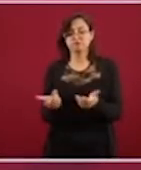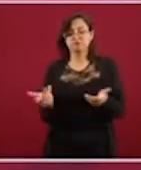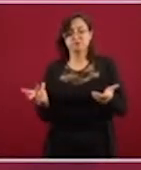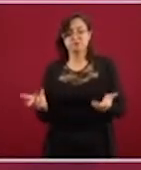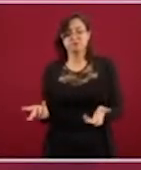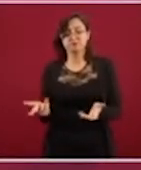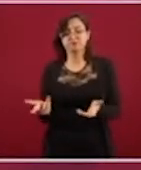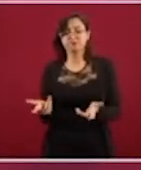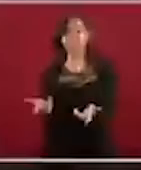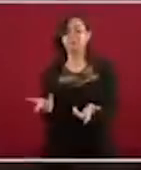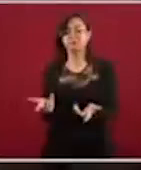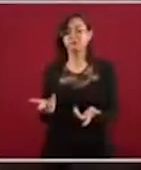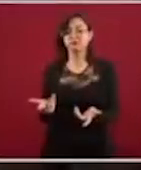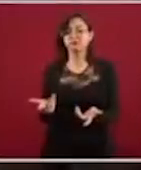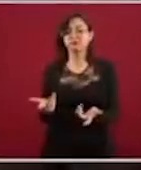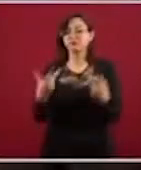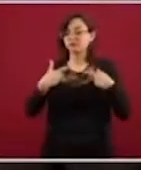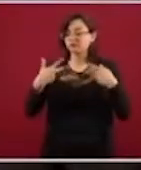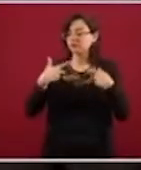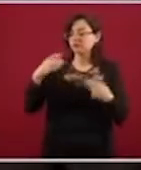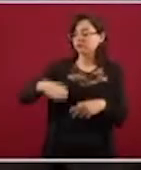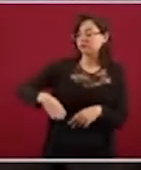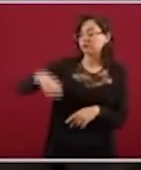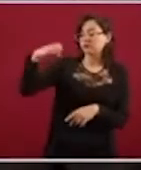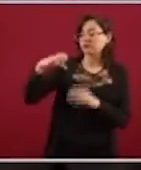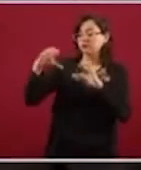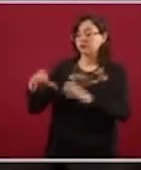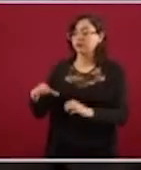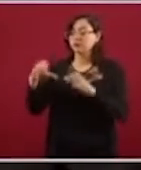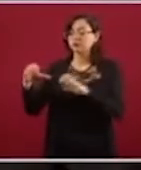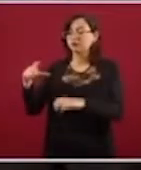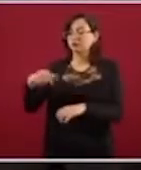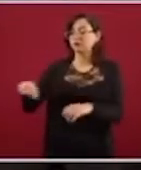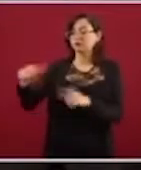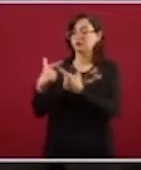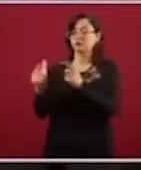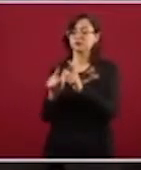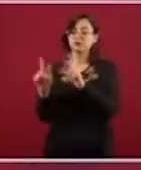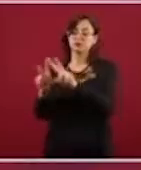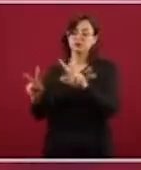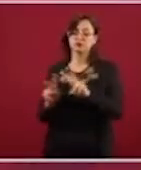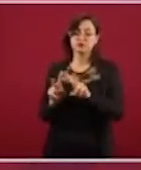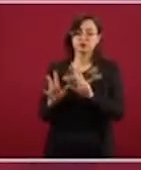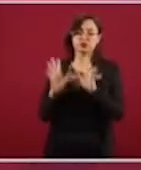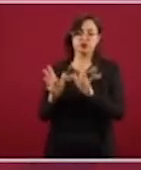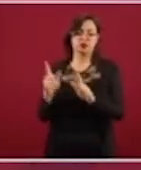que cuidemos a los adultos mayores, a la población más vulnerable, lo que hemos venido diciendo.